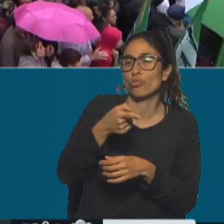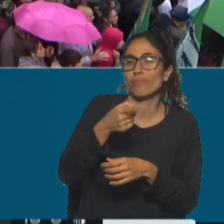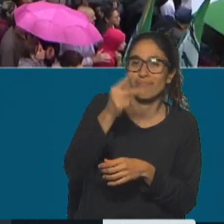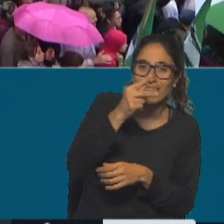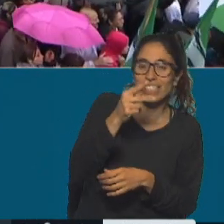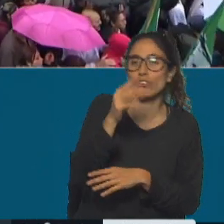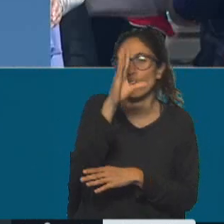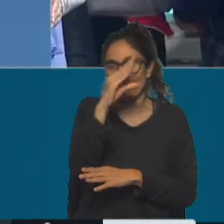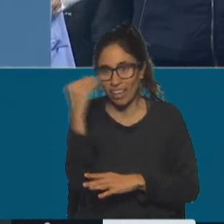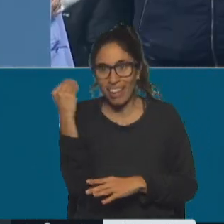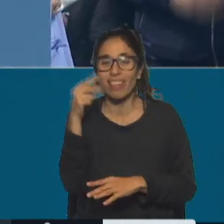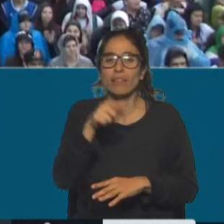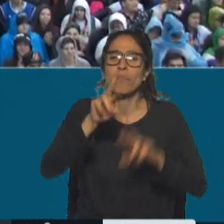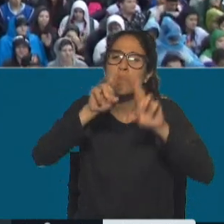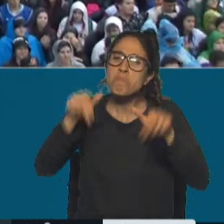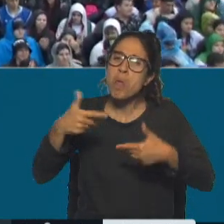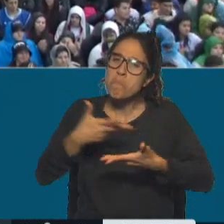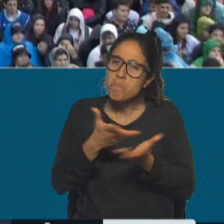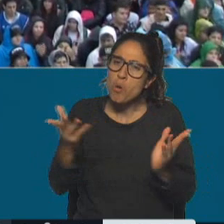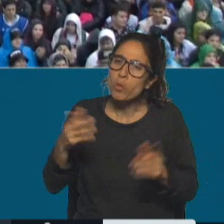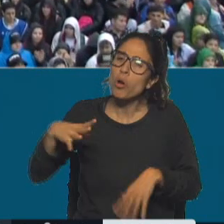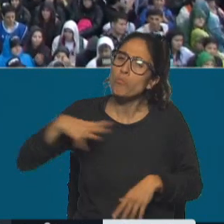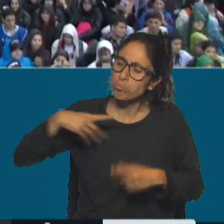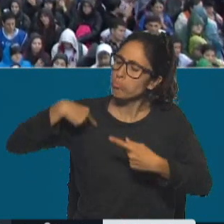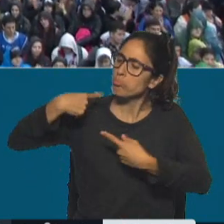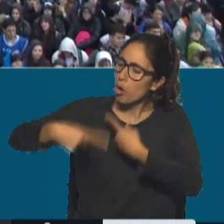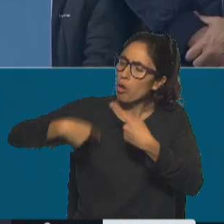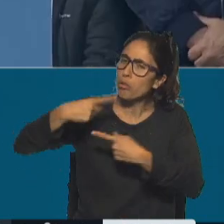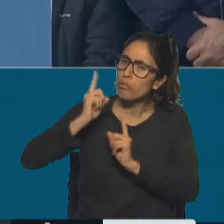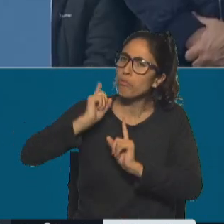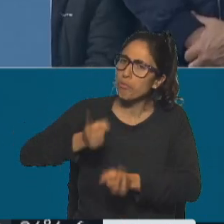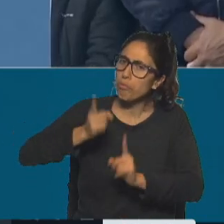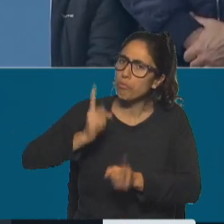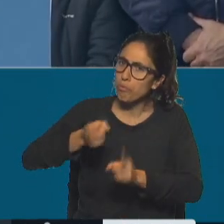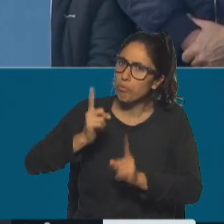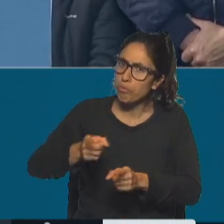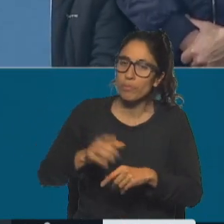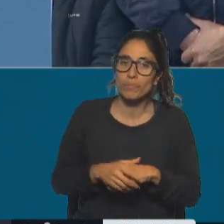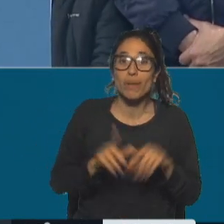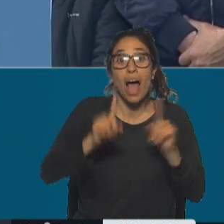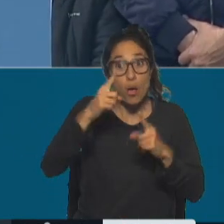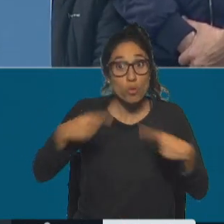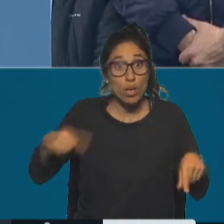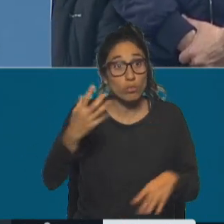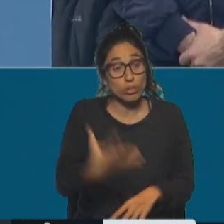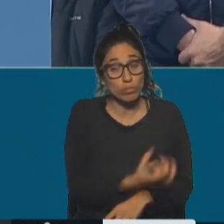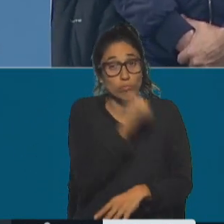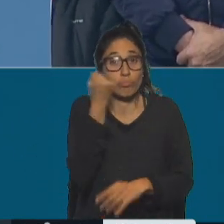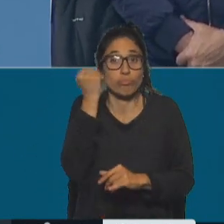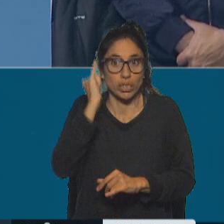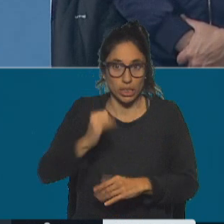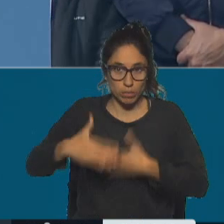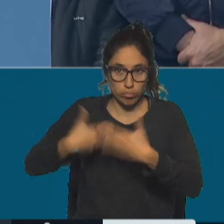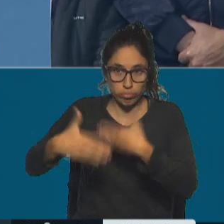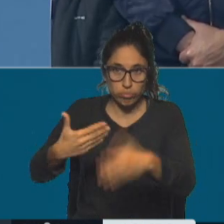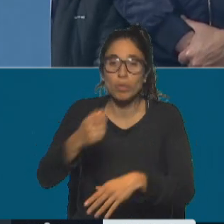se mantuvieron políticas que aún siguen vigentes. Entonces, recuperamos por un lado una parte, que es lo que hace referencia a